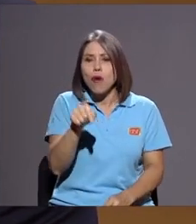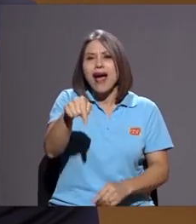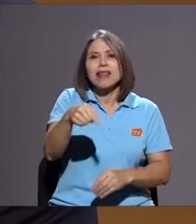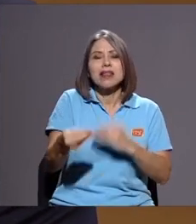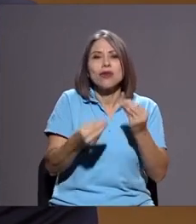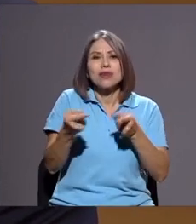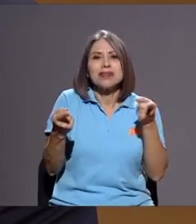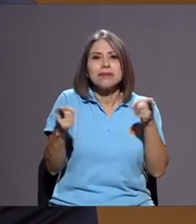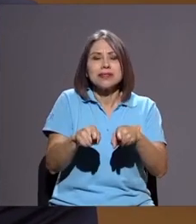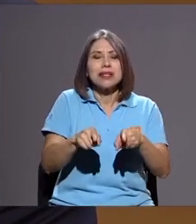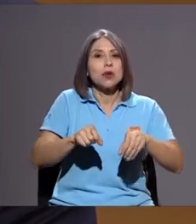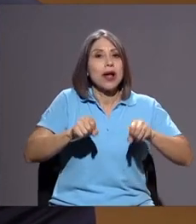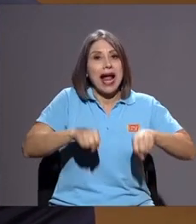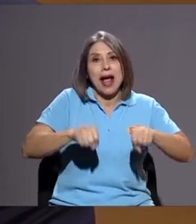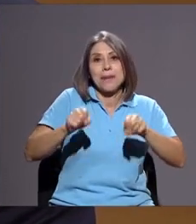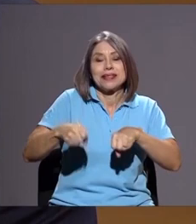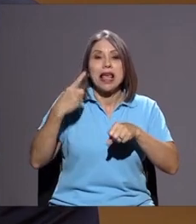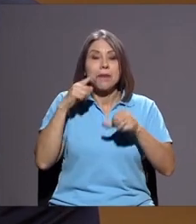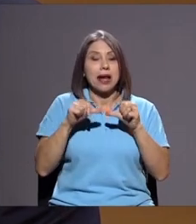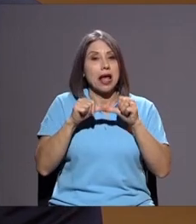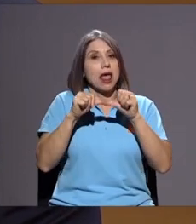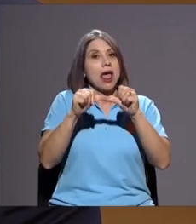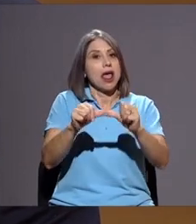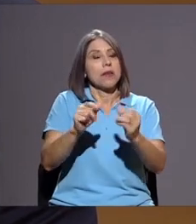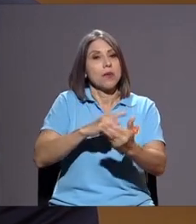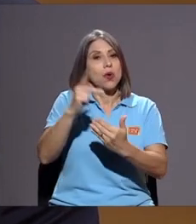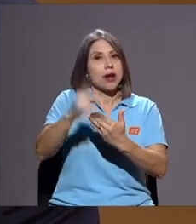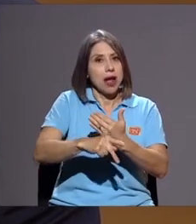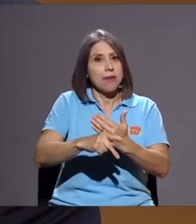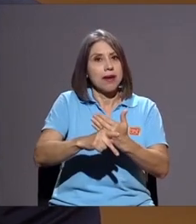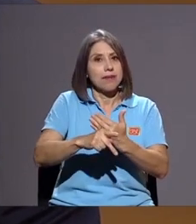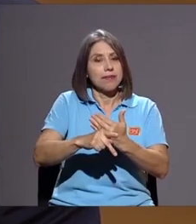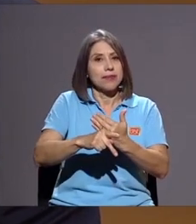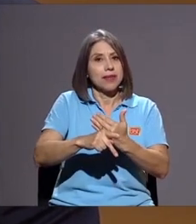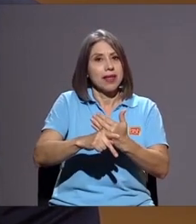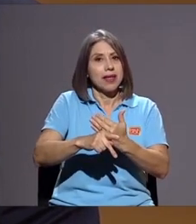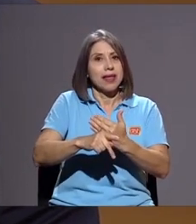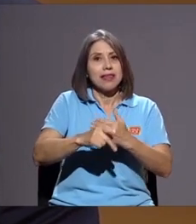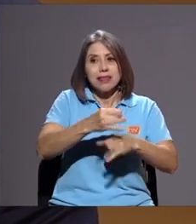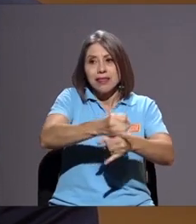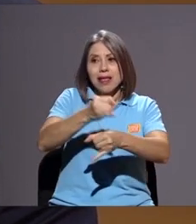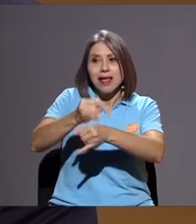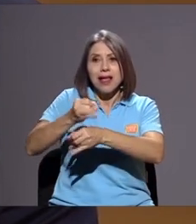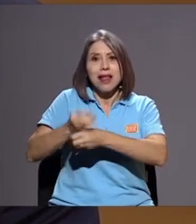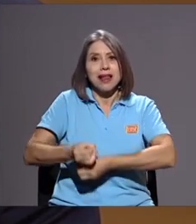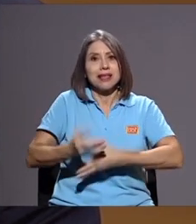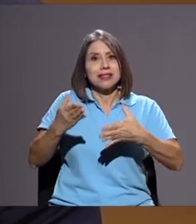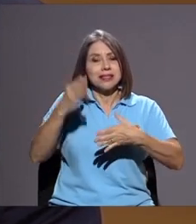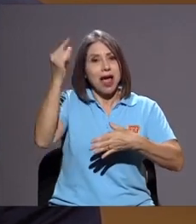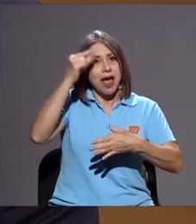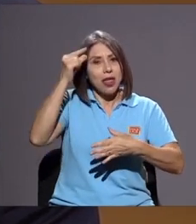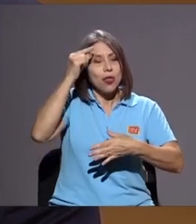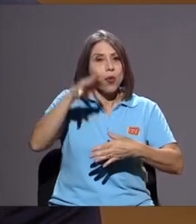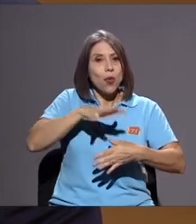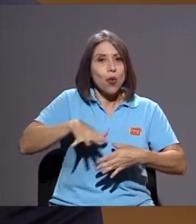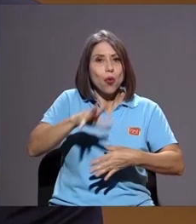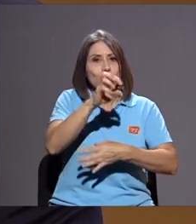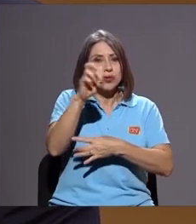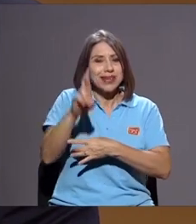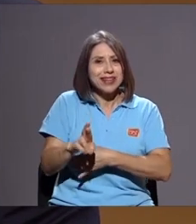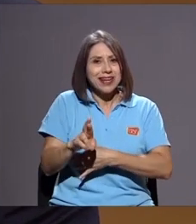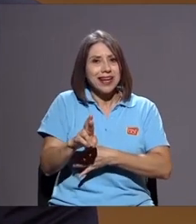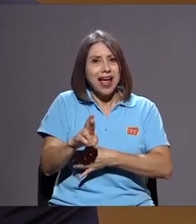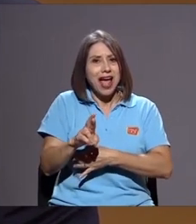es la capacidad de sostener el programa del estado que costa rica ha venido construyendo en cuanto a sus